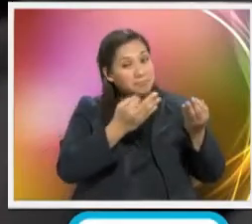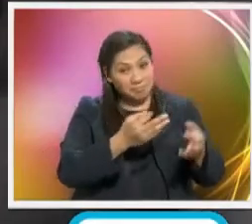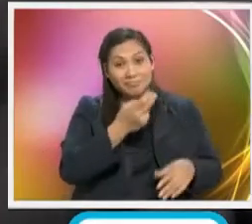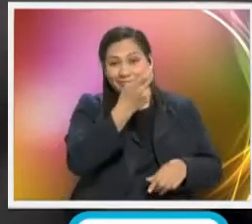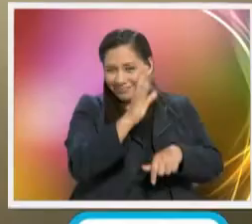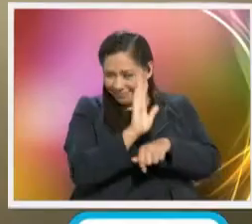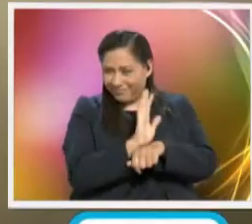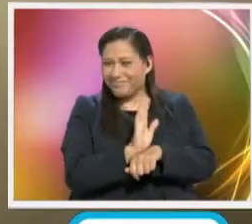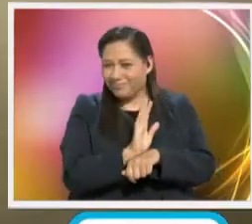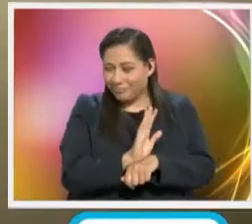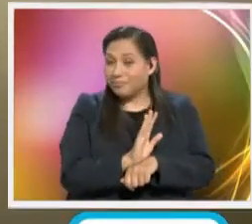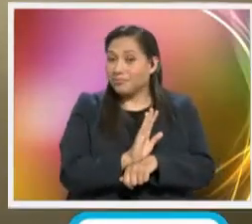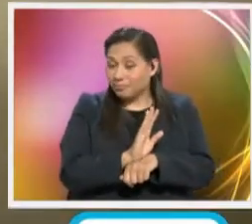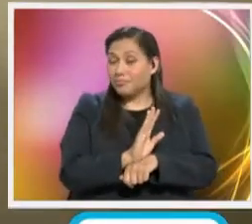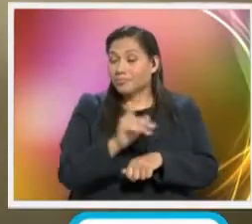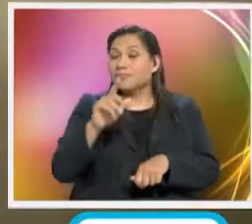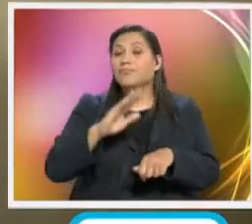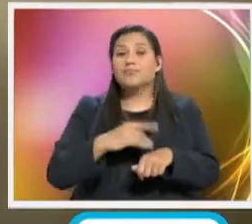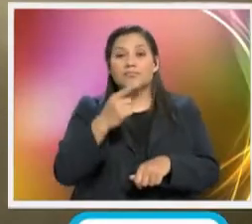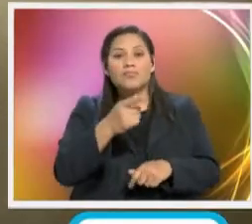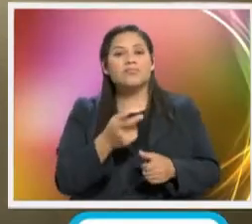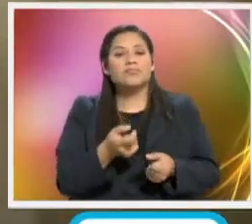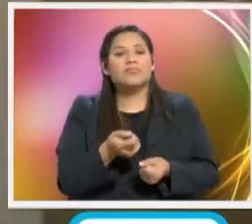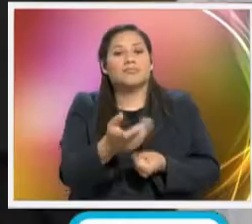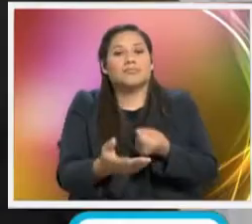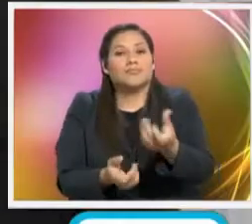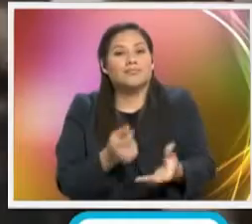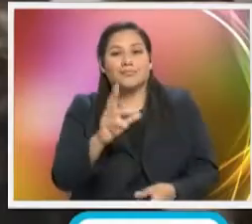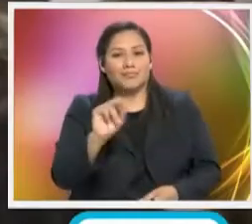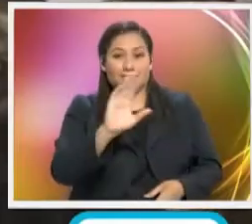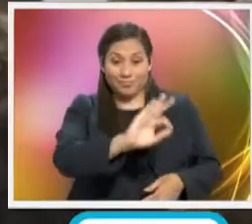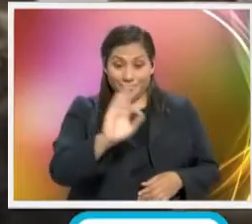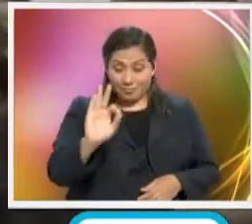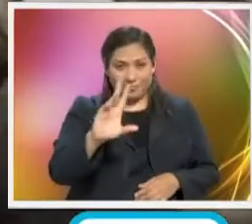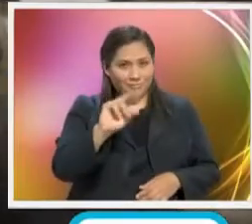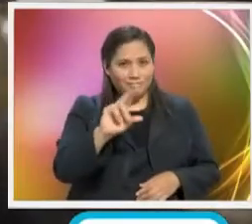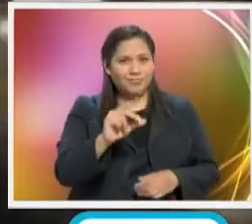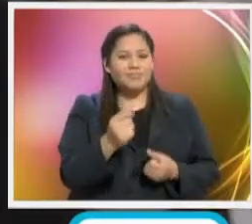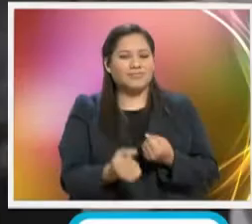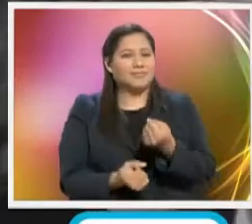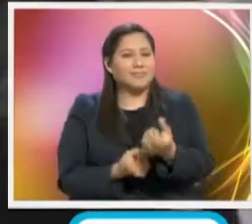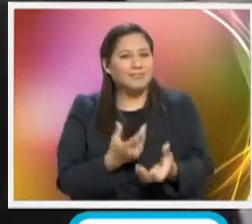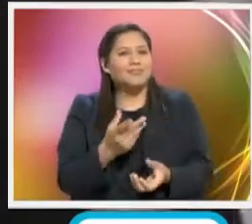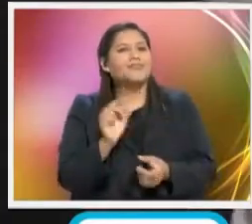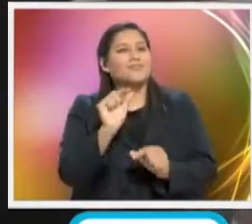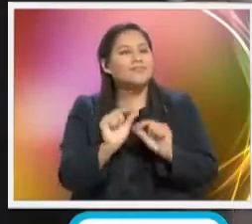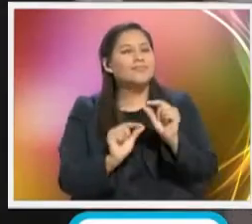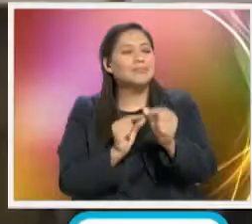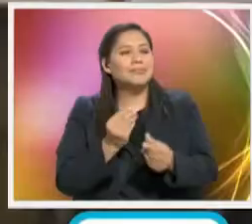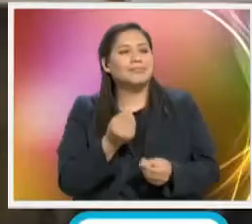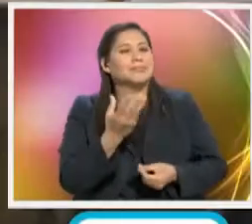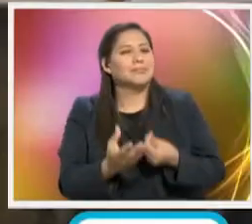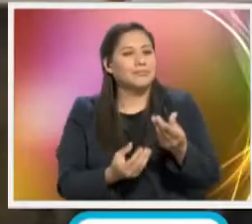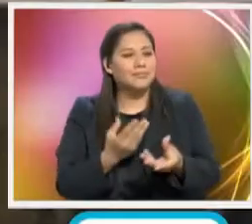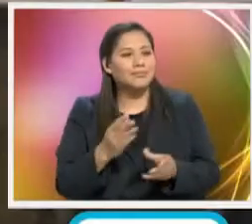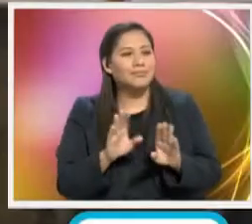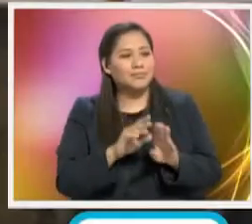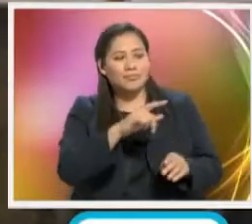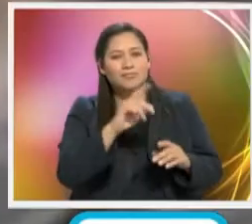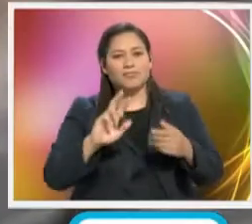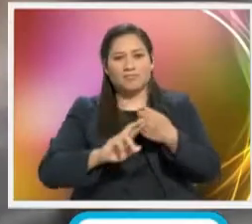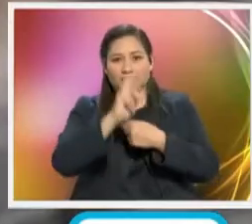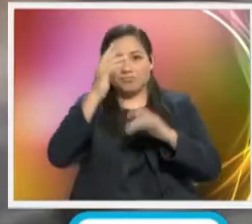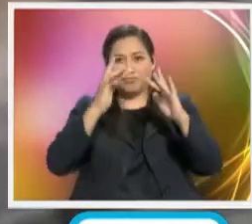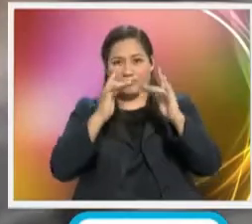película, exactamente, porque no te están soltando las fechas y todo lo que la Revolución Francesa postuló y luego